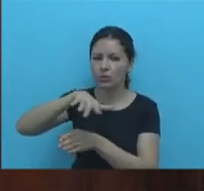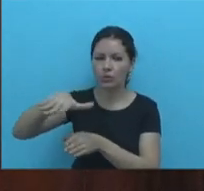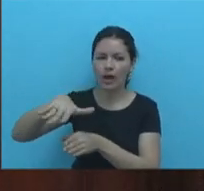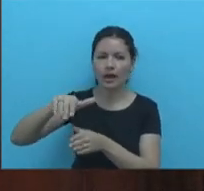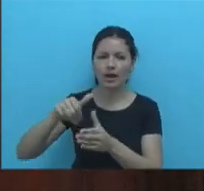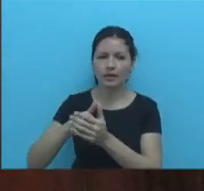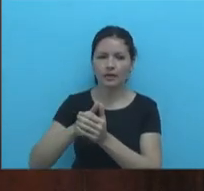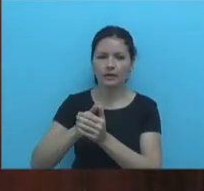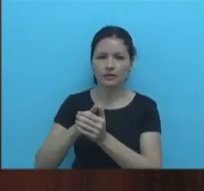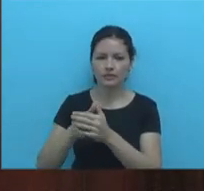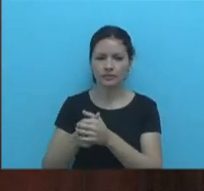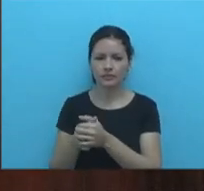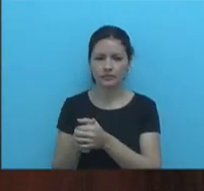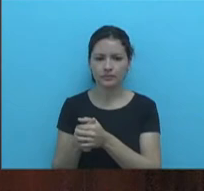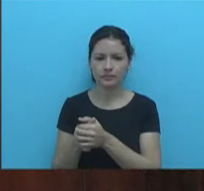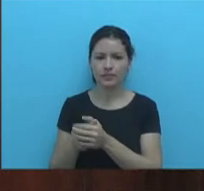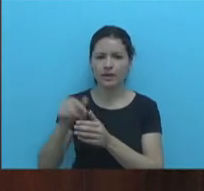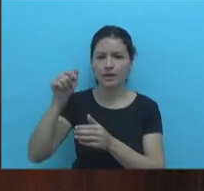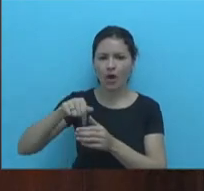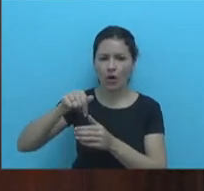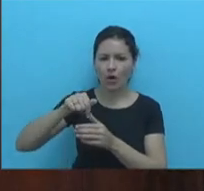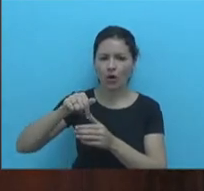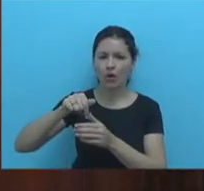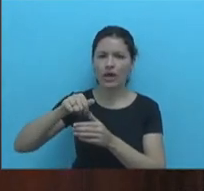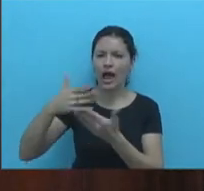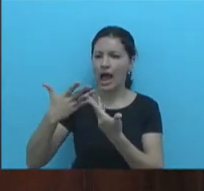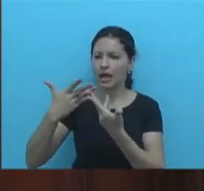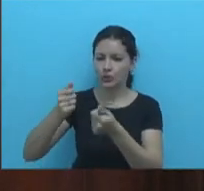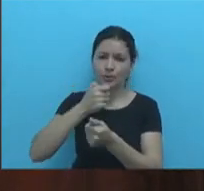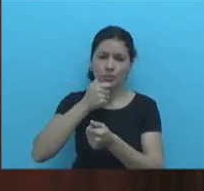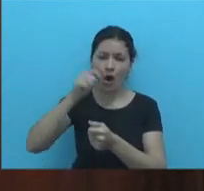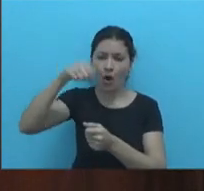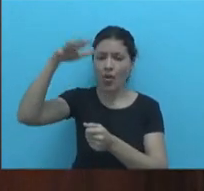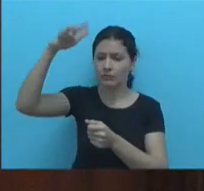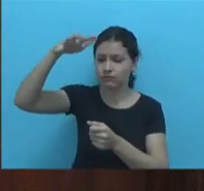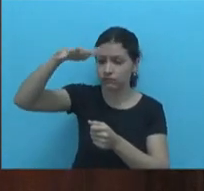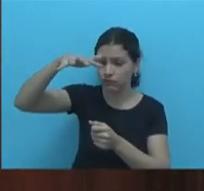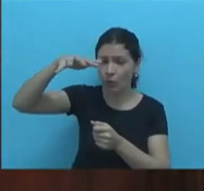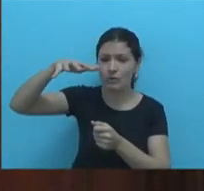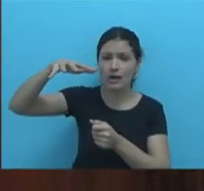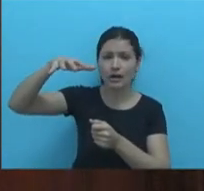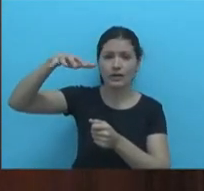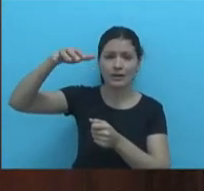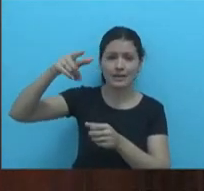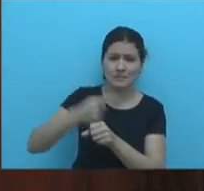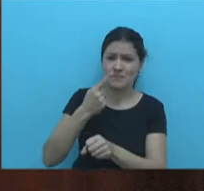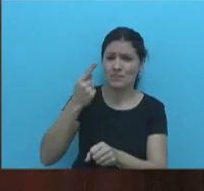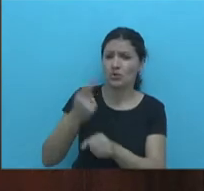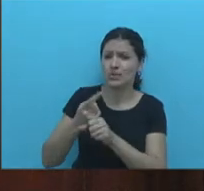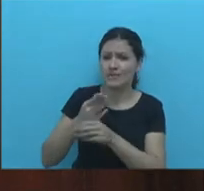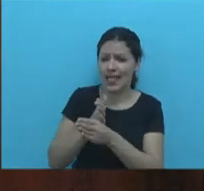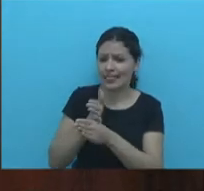ahora en este clima como estamos sufriendo, en el transcurso del año, lo que es las lluvias, eso se hace imposible entrar con un